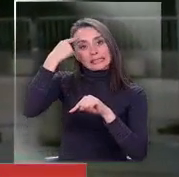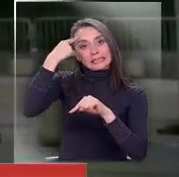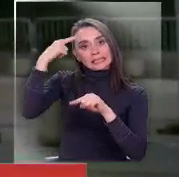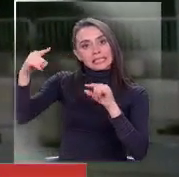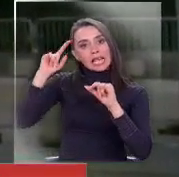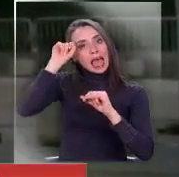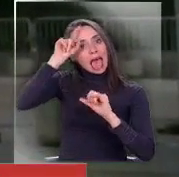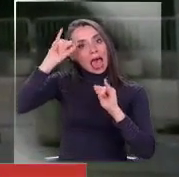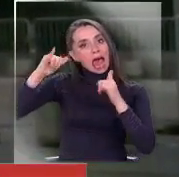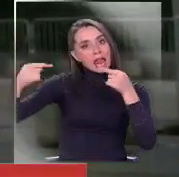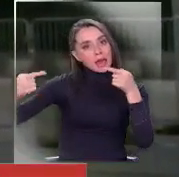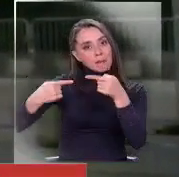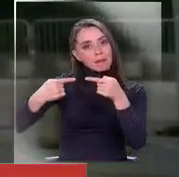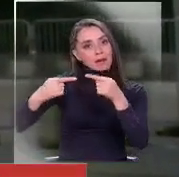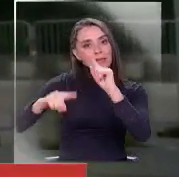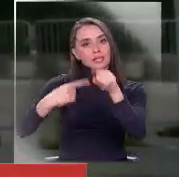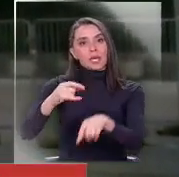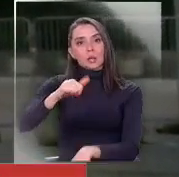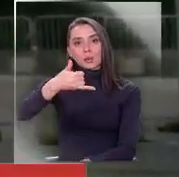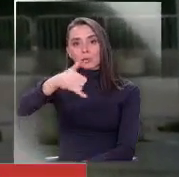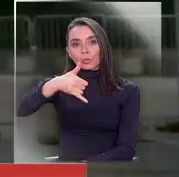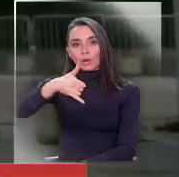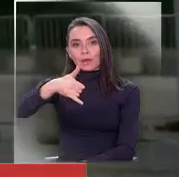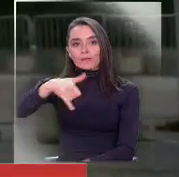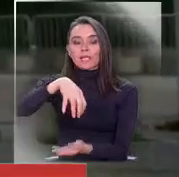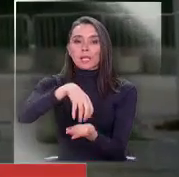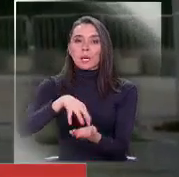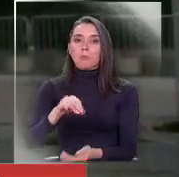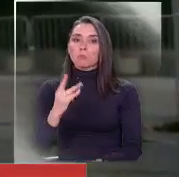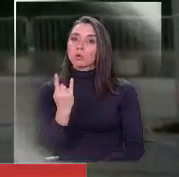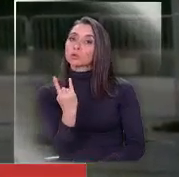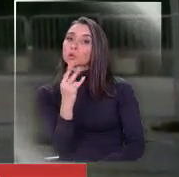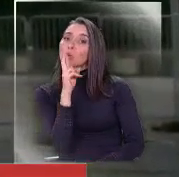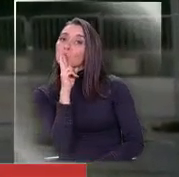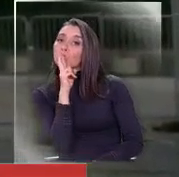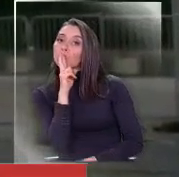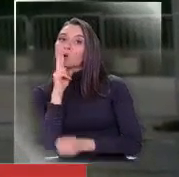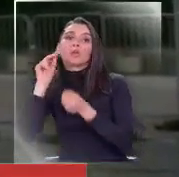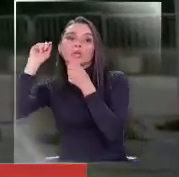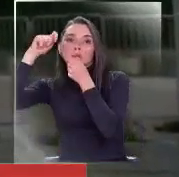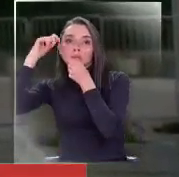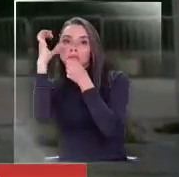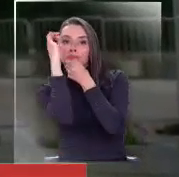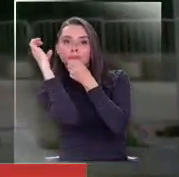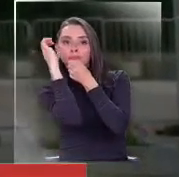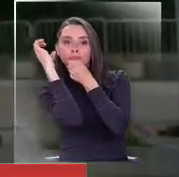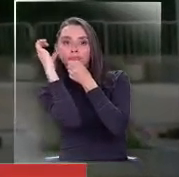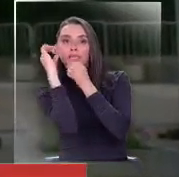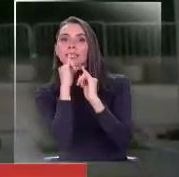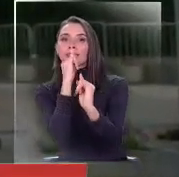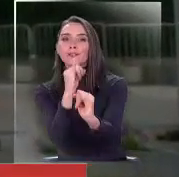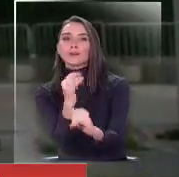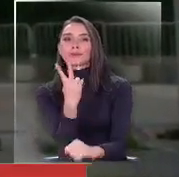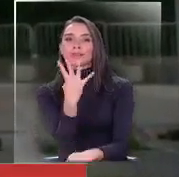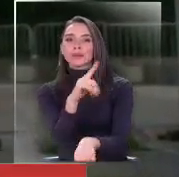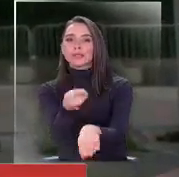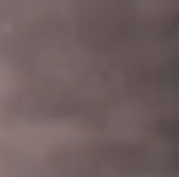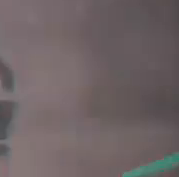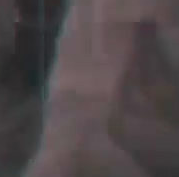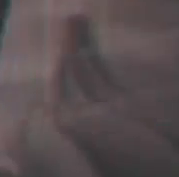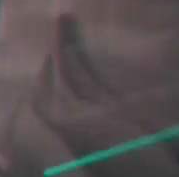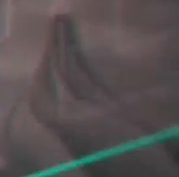el partido que se juega el próximo día jueves. Desde Moscú fue el informe de Juan Esteban Sánchez, Sergio Pinto para 24 horas.